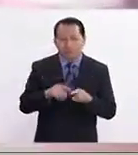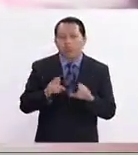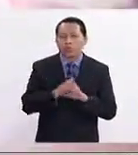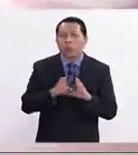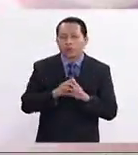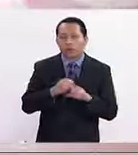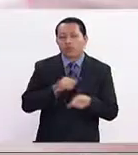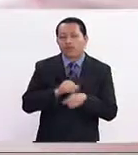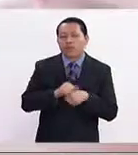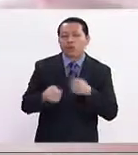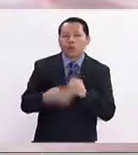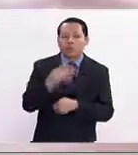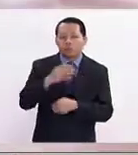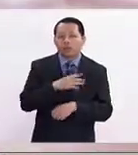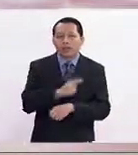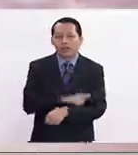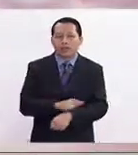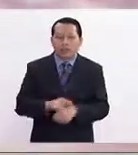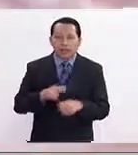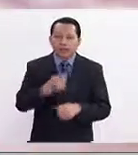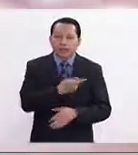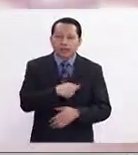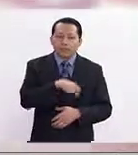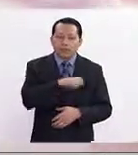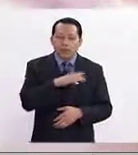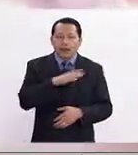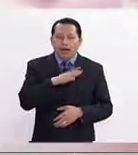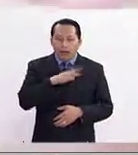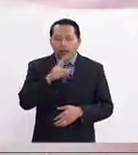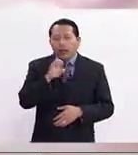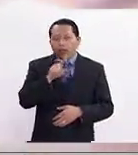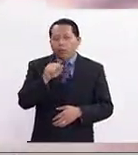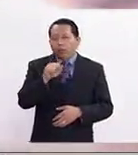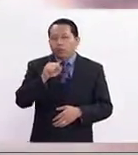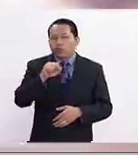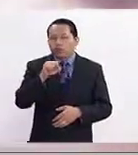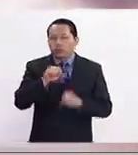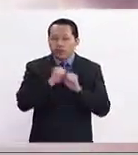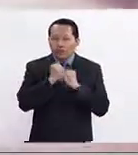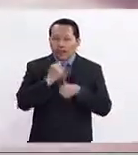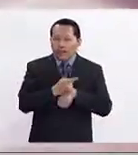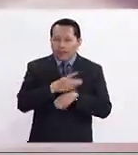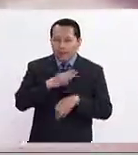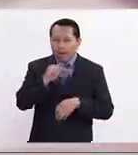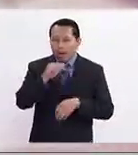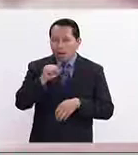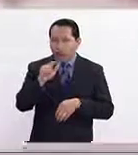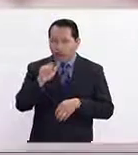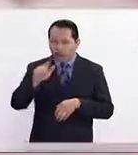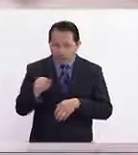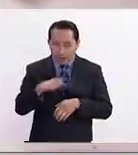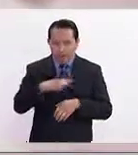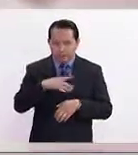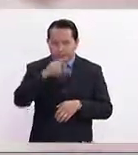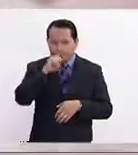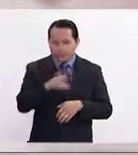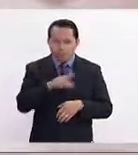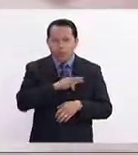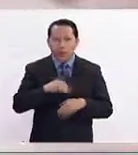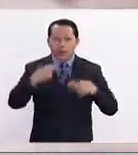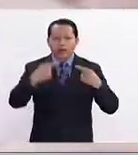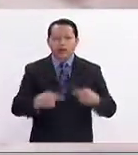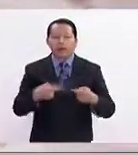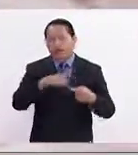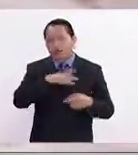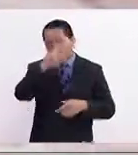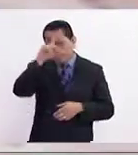número 14 de la Liga Española, la Real Sociedad de San Sebastián y Carlos Vélez estará visitando el Wanda Metropolitano para medirse al Atlético de